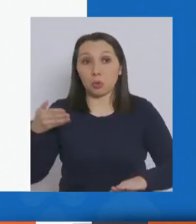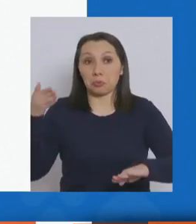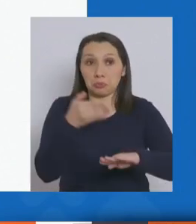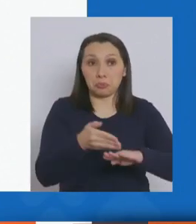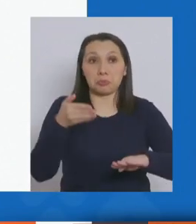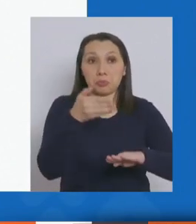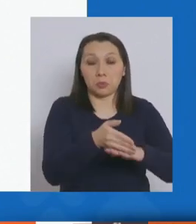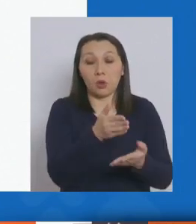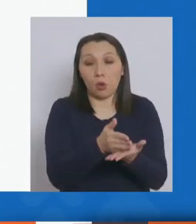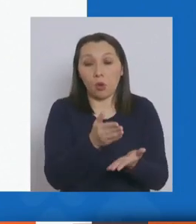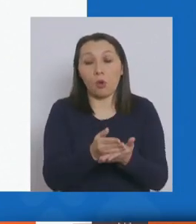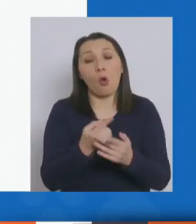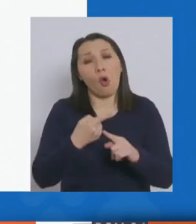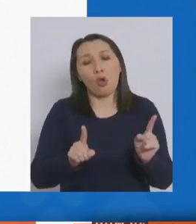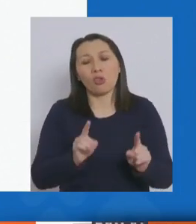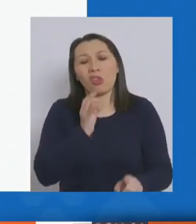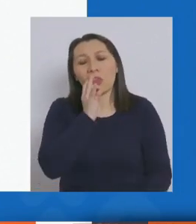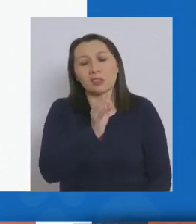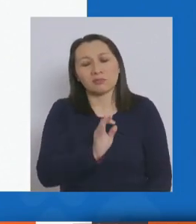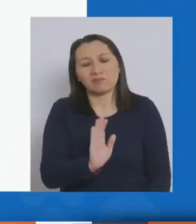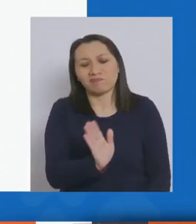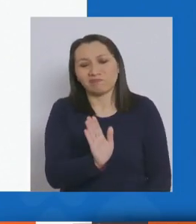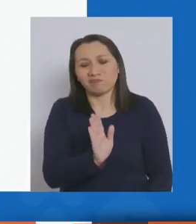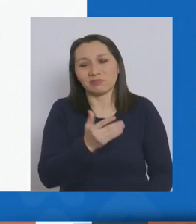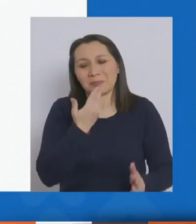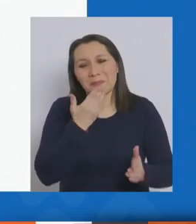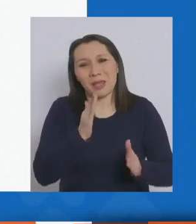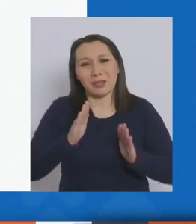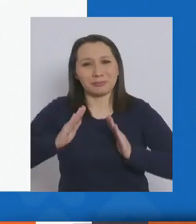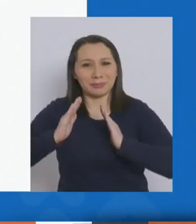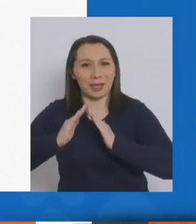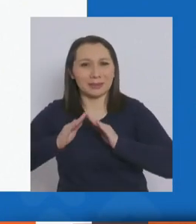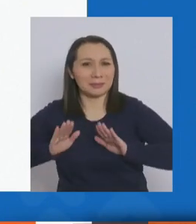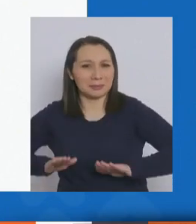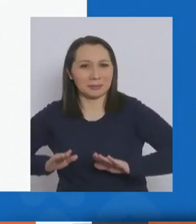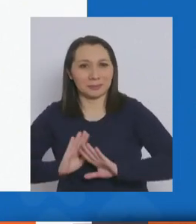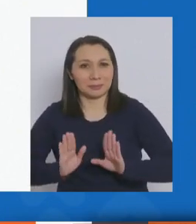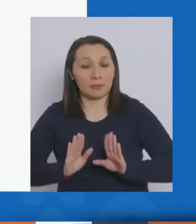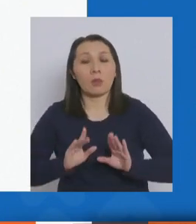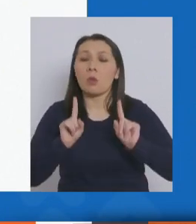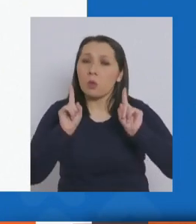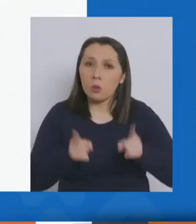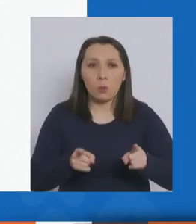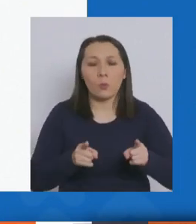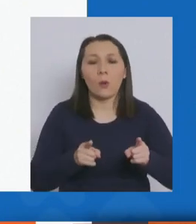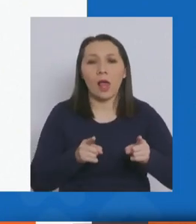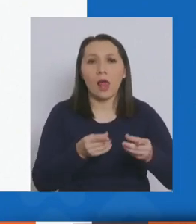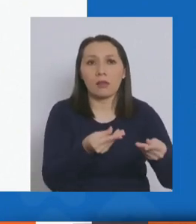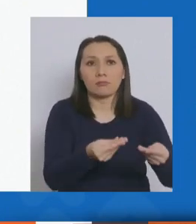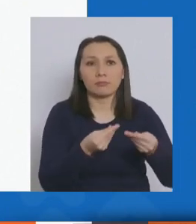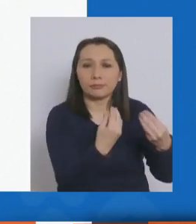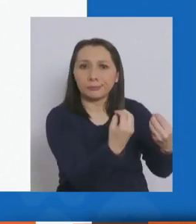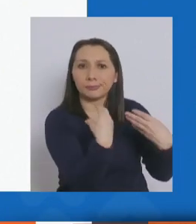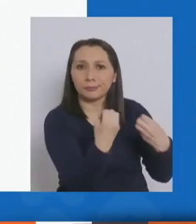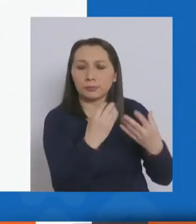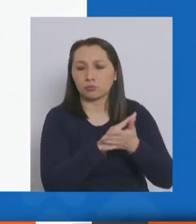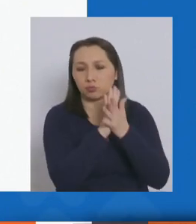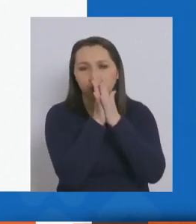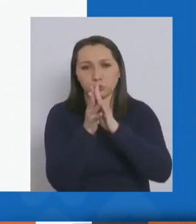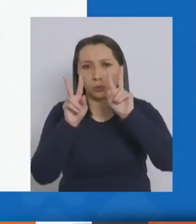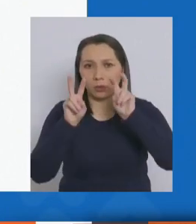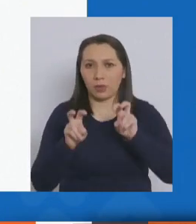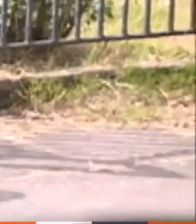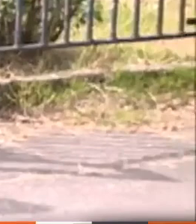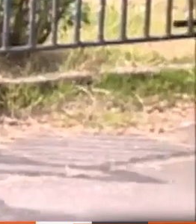como los que por decisión propia que se quedan en sus hogares reciban desde el punto de vista pedagógico todos los